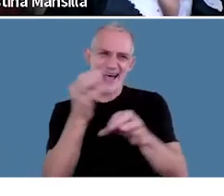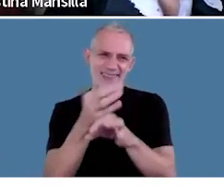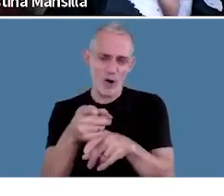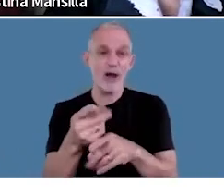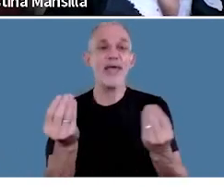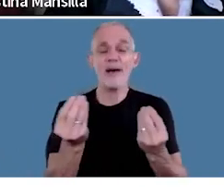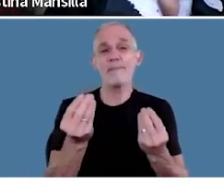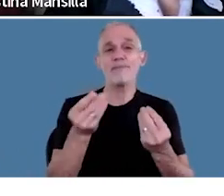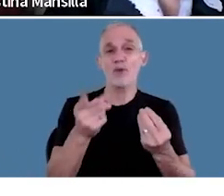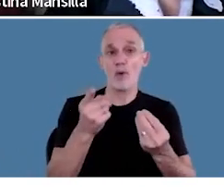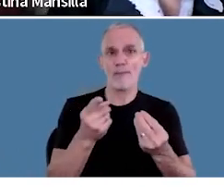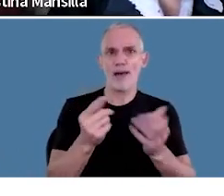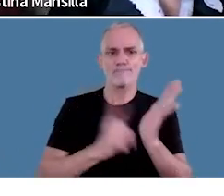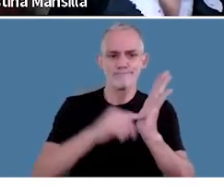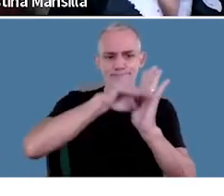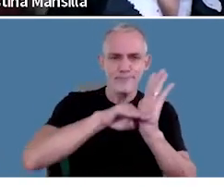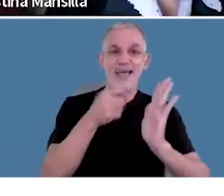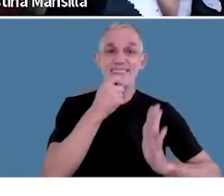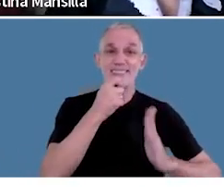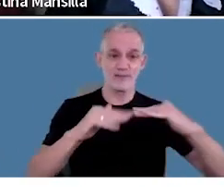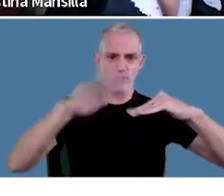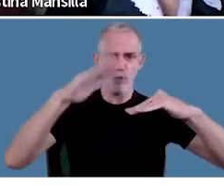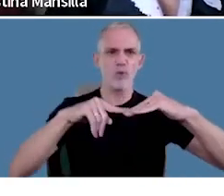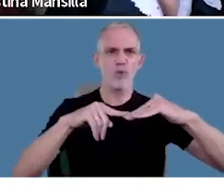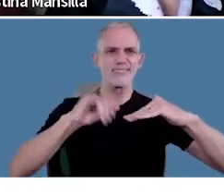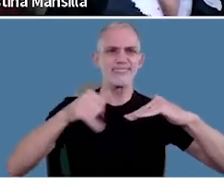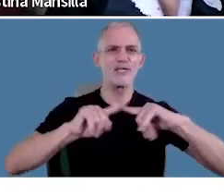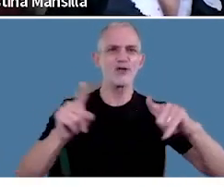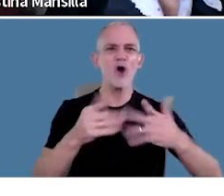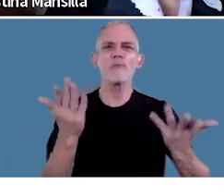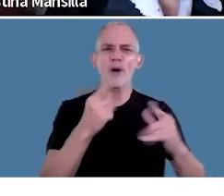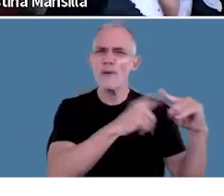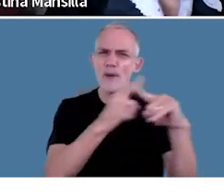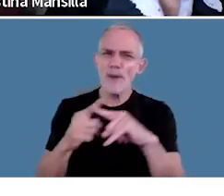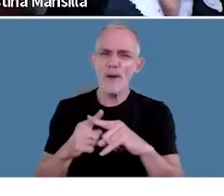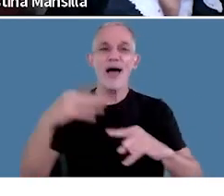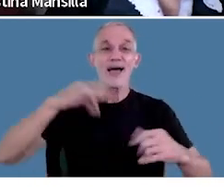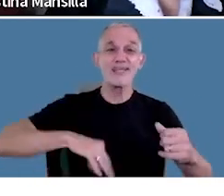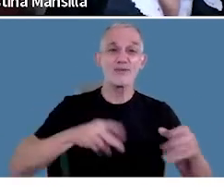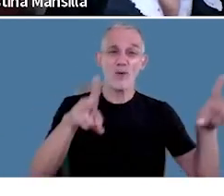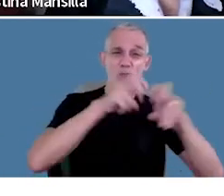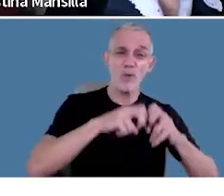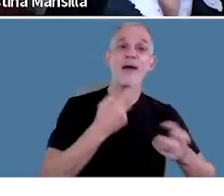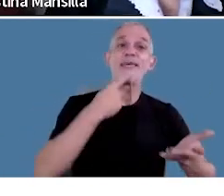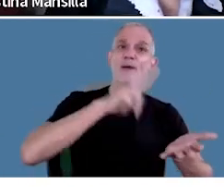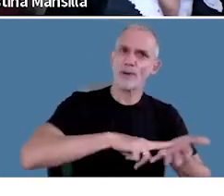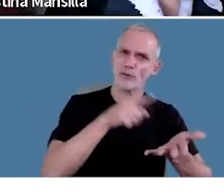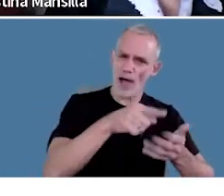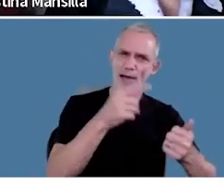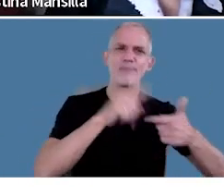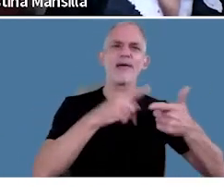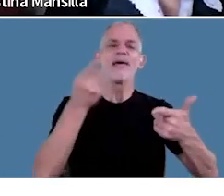para establecer si supera este importe, tiene que tomar los ingresos grabados, los ingresos